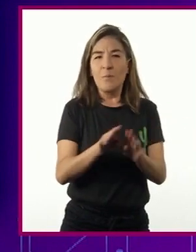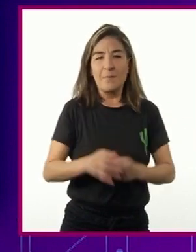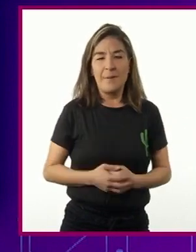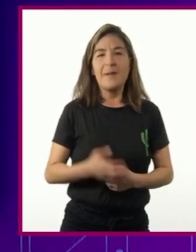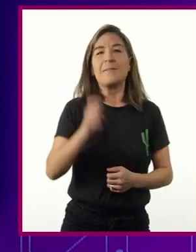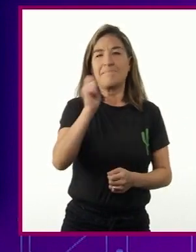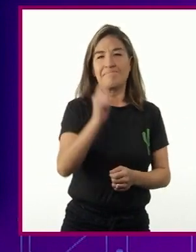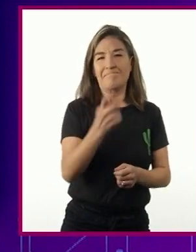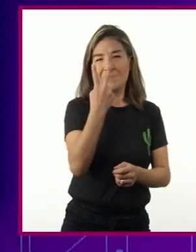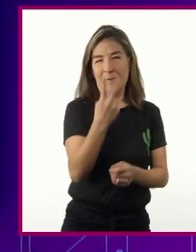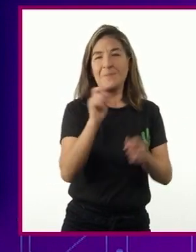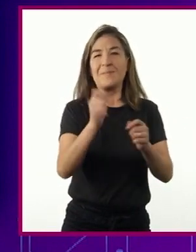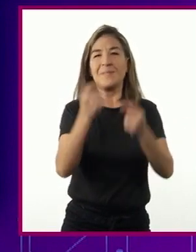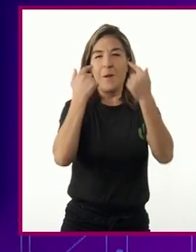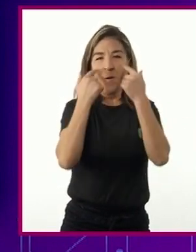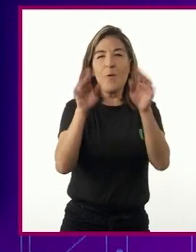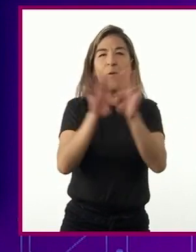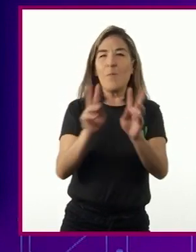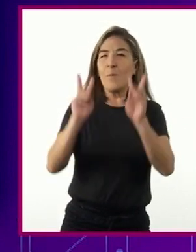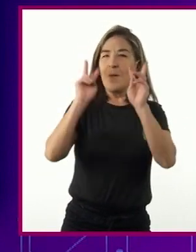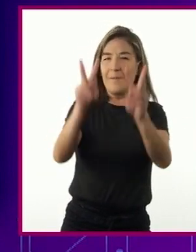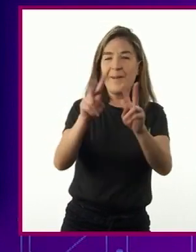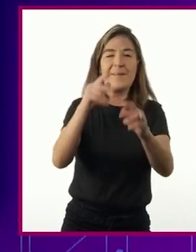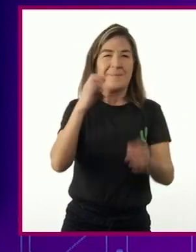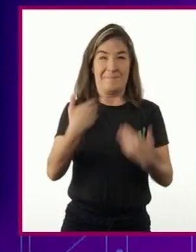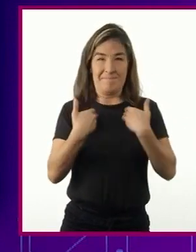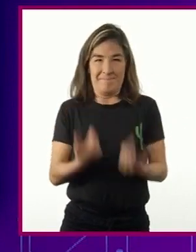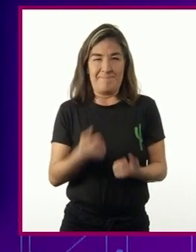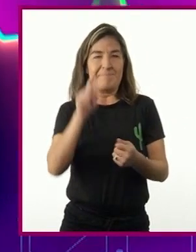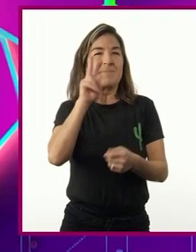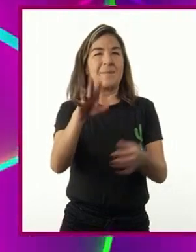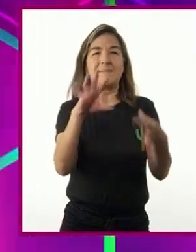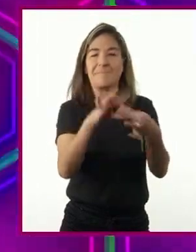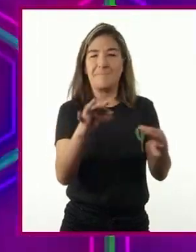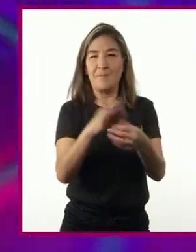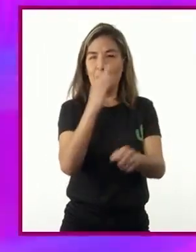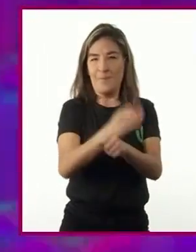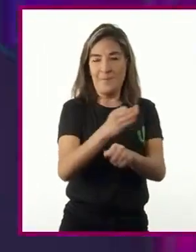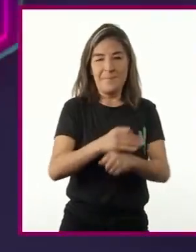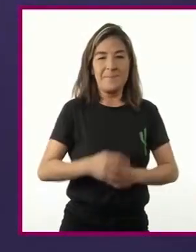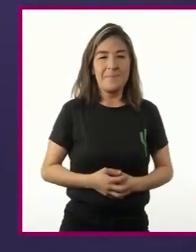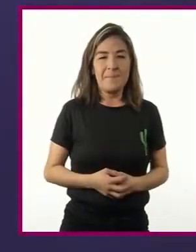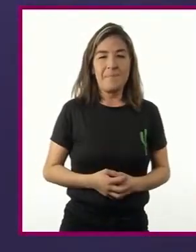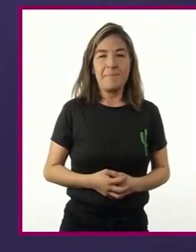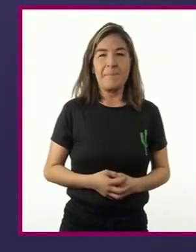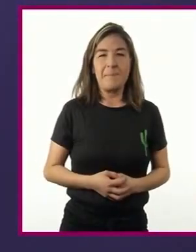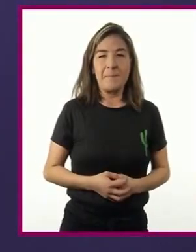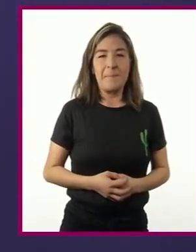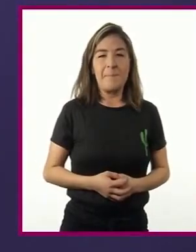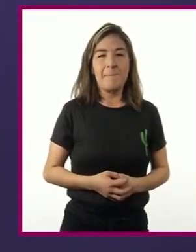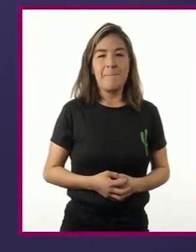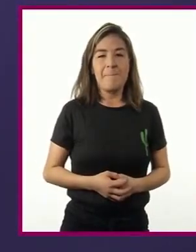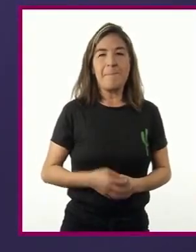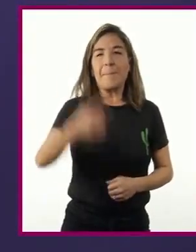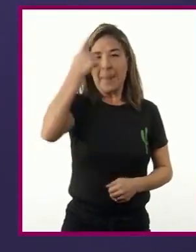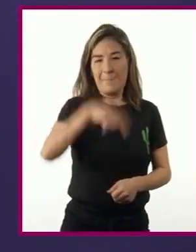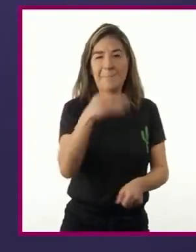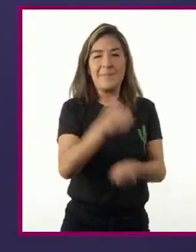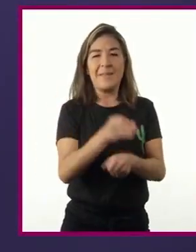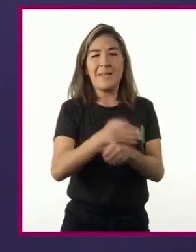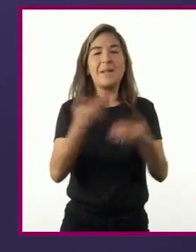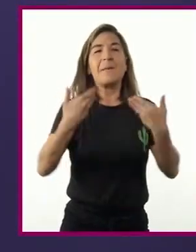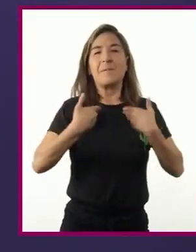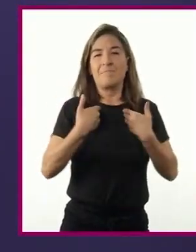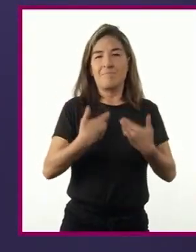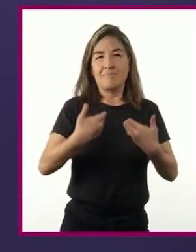dos ojos. Para entender esto, hagamos el siguiente ejercicio. Muy bien, para comprender este